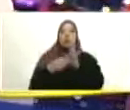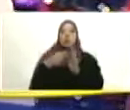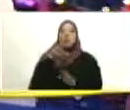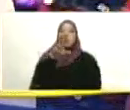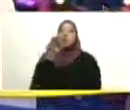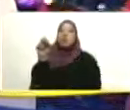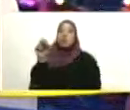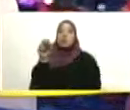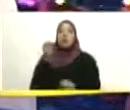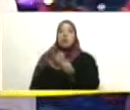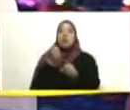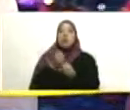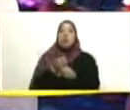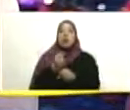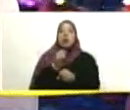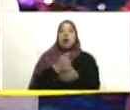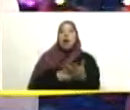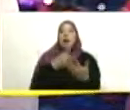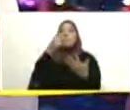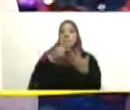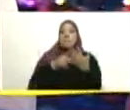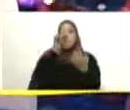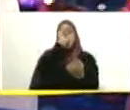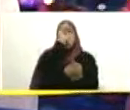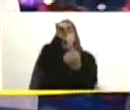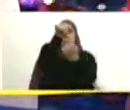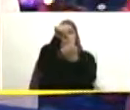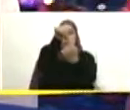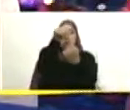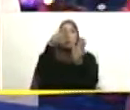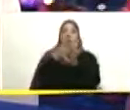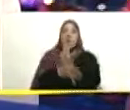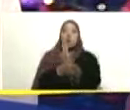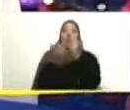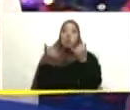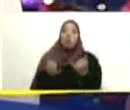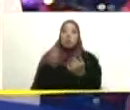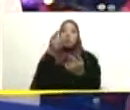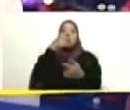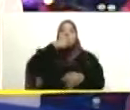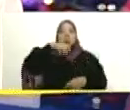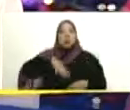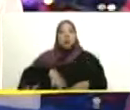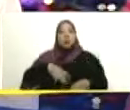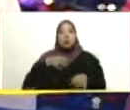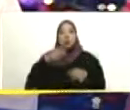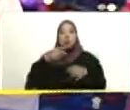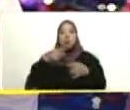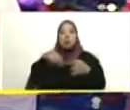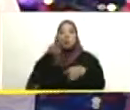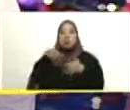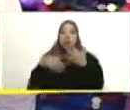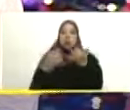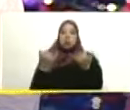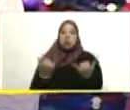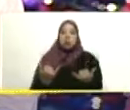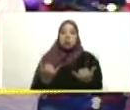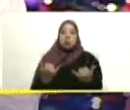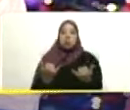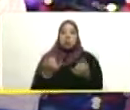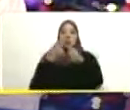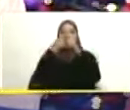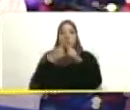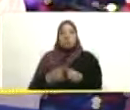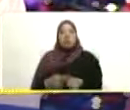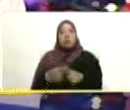viviendo prioridades. Una prioridad es lograr una meta histórica, una utopía que tenemos, concreta,